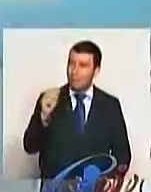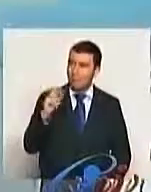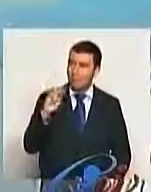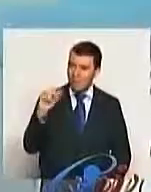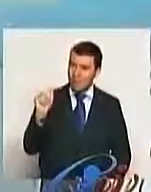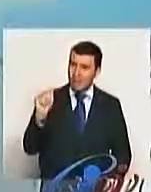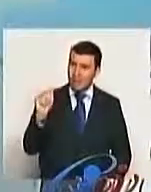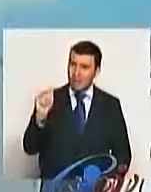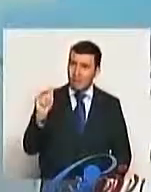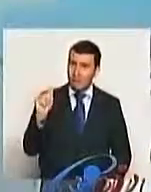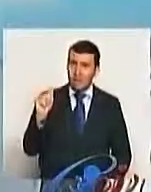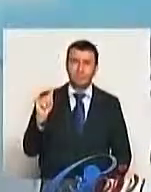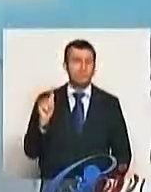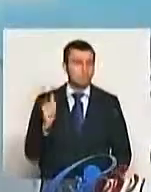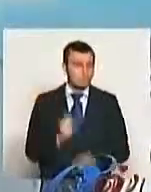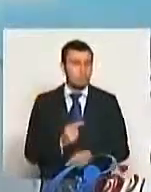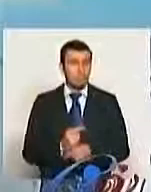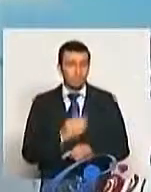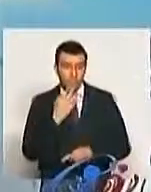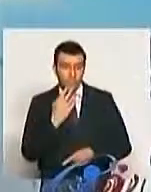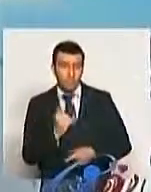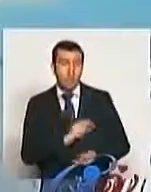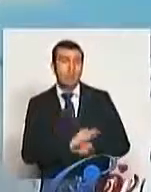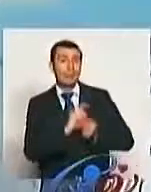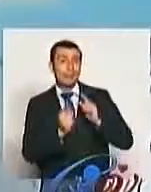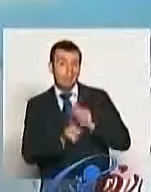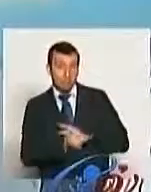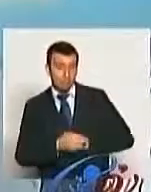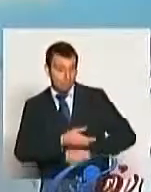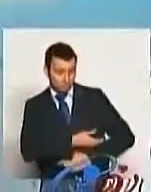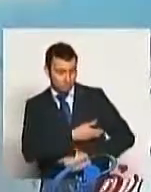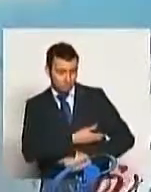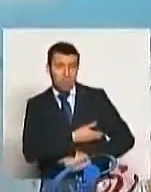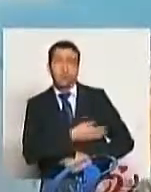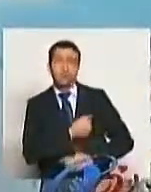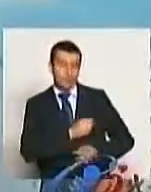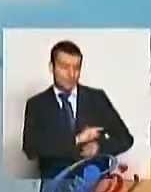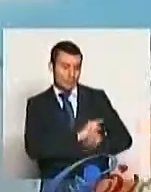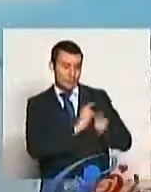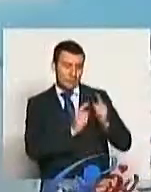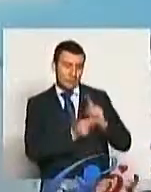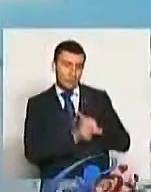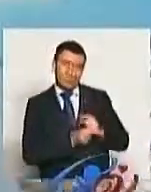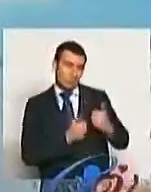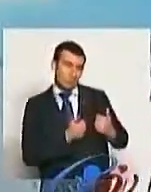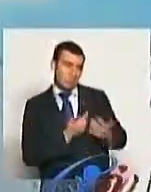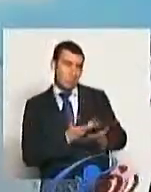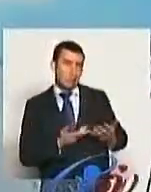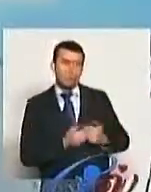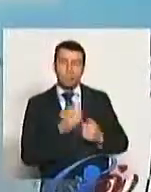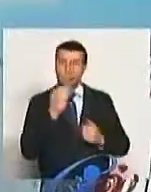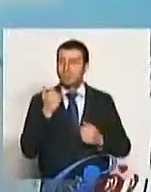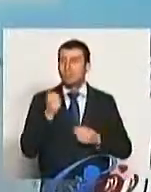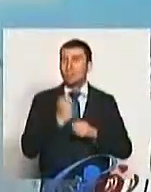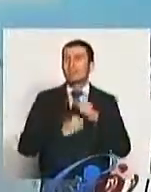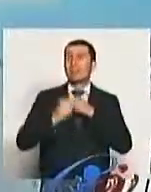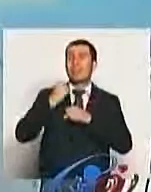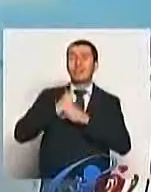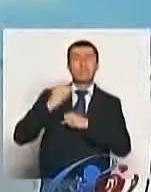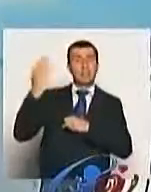está clasificado dentro de los cambios benignos y cambios fibroquísticos. Anteriormente, 5 años, 10 años atrás, se le daba